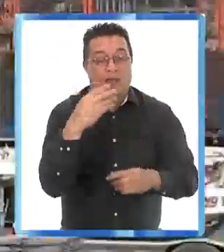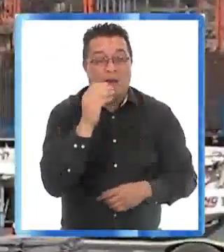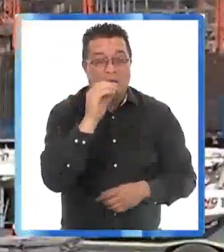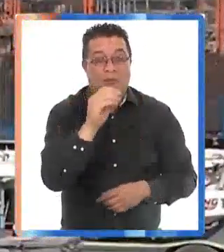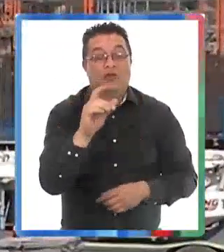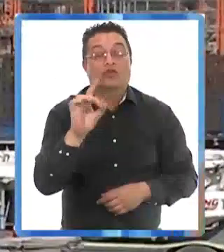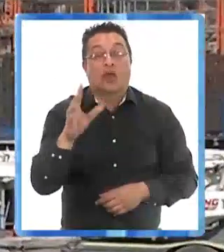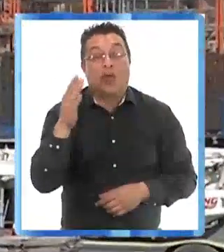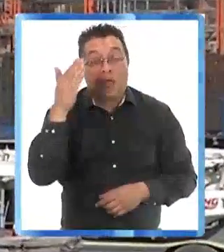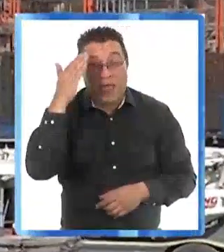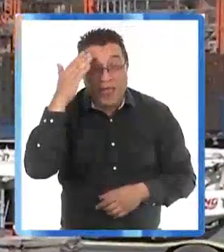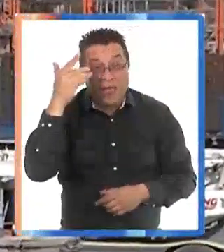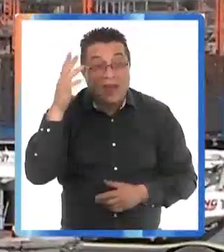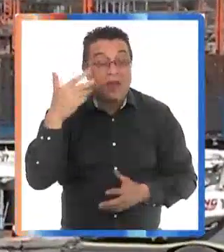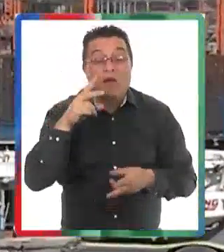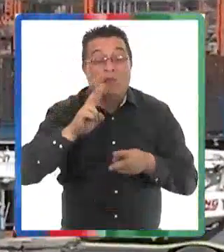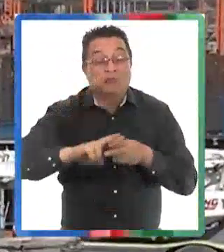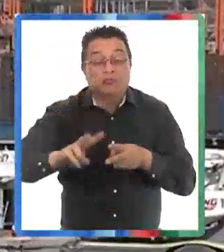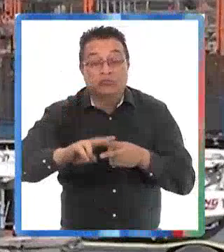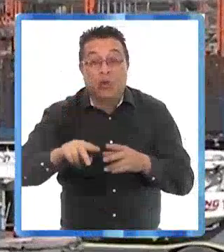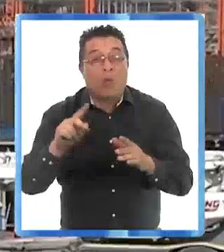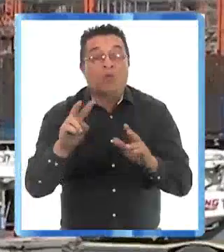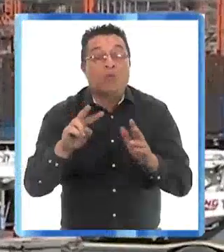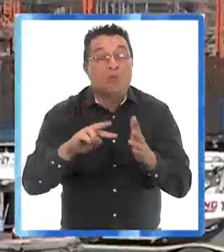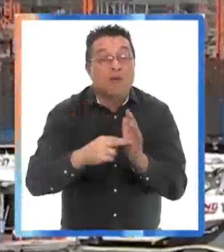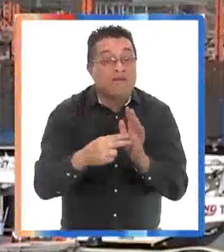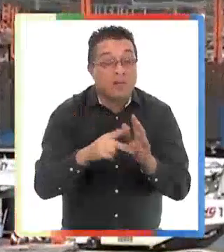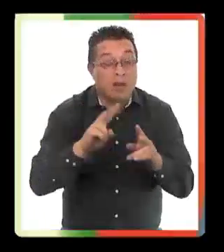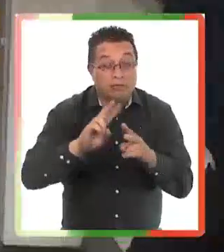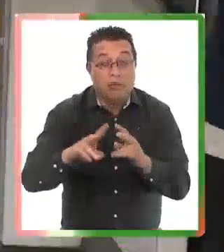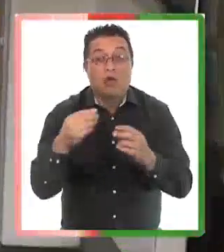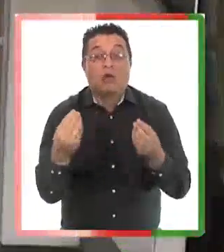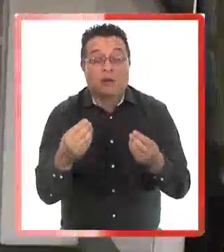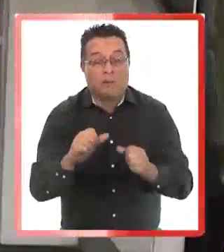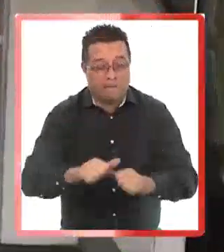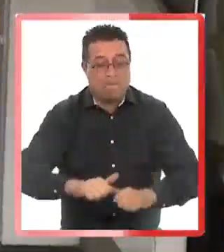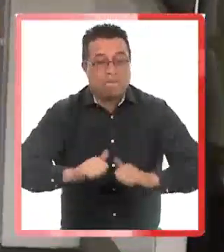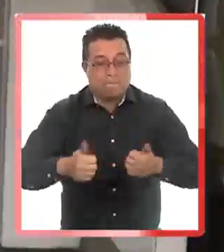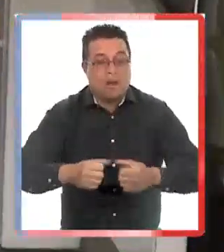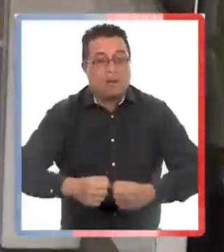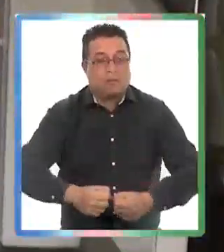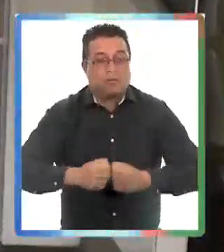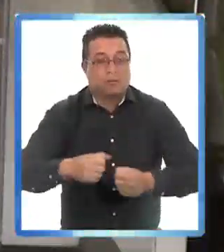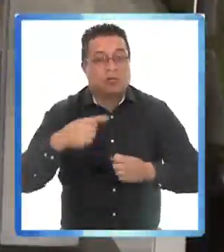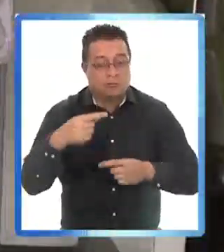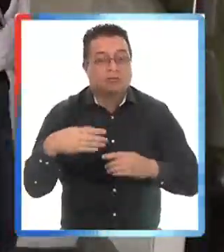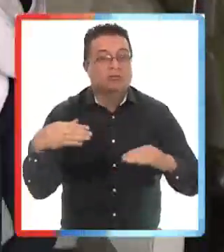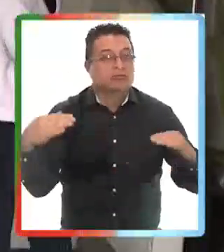ya no solamente en vías de resolver un tema puntual, sino que más bien de